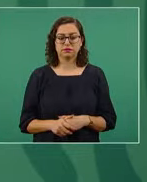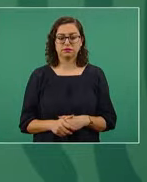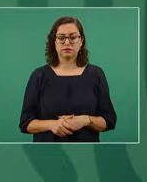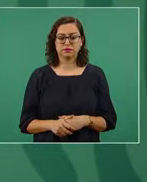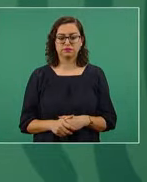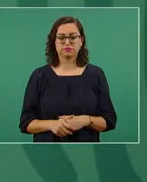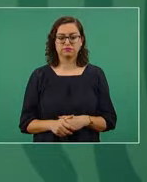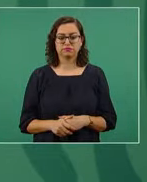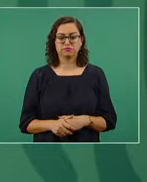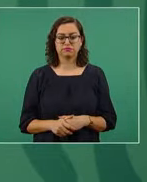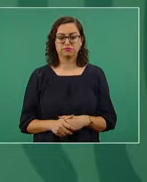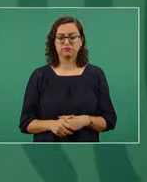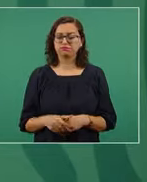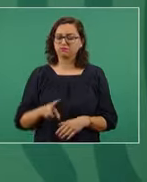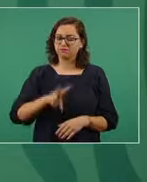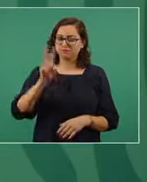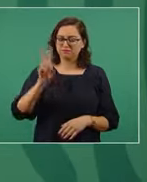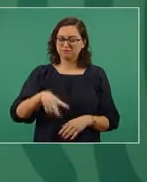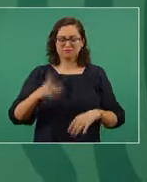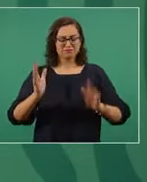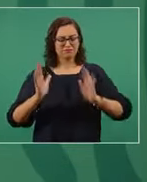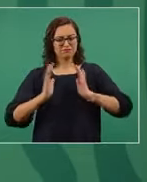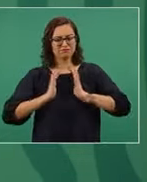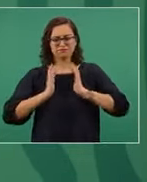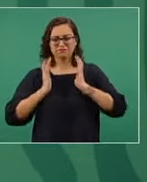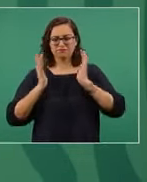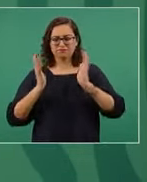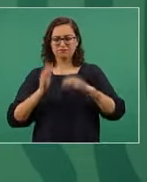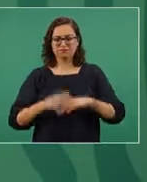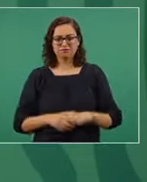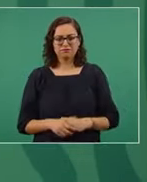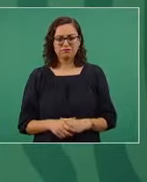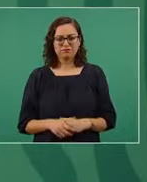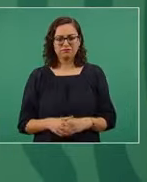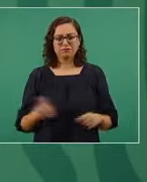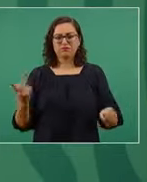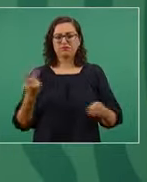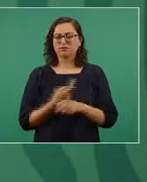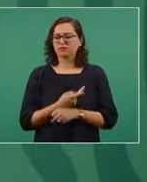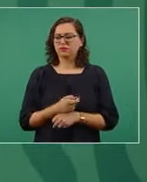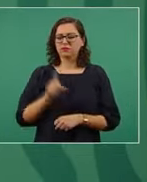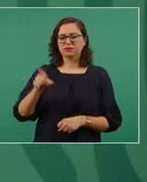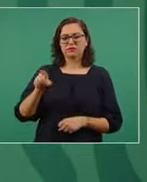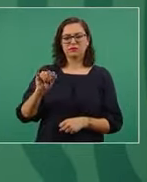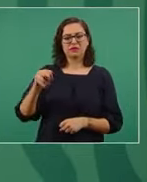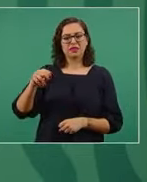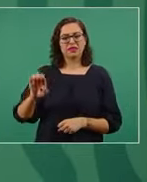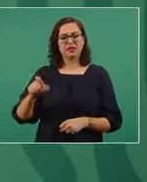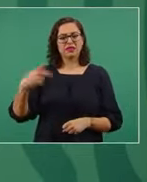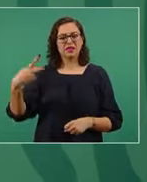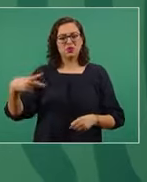Me llamó la atención sobre esto la actitud de los consejeros del INE,